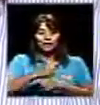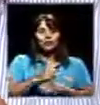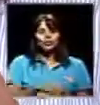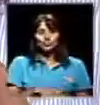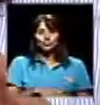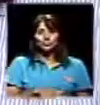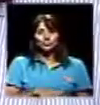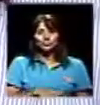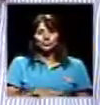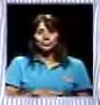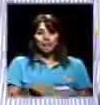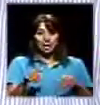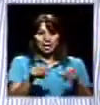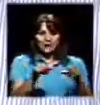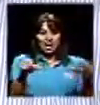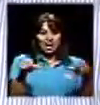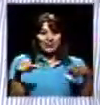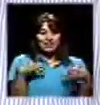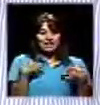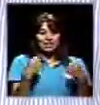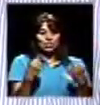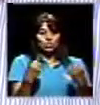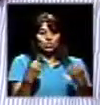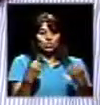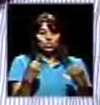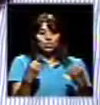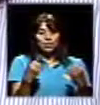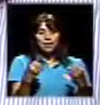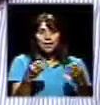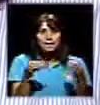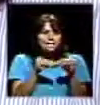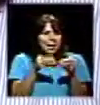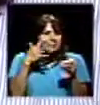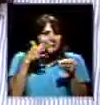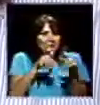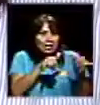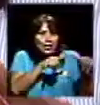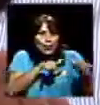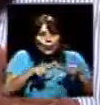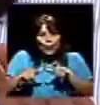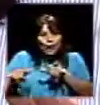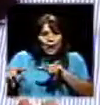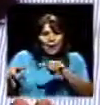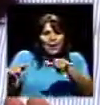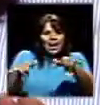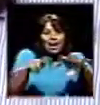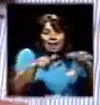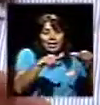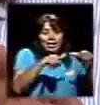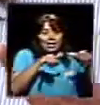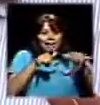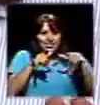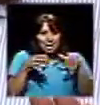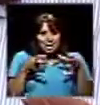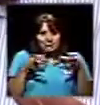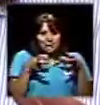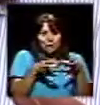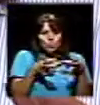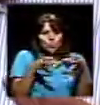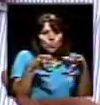Agrupamos las áreas de salud más homogéneas posible, entonces seleccionamos todas las manzanas que fueran